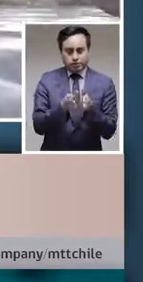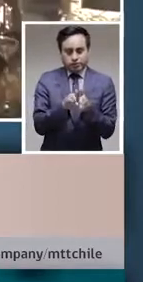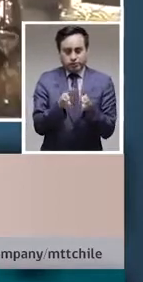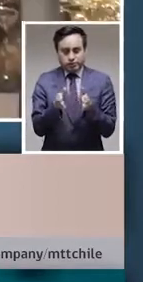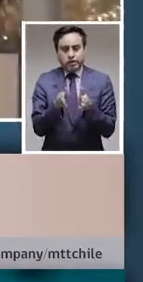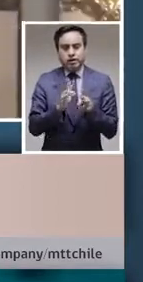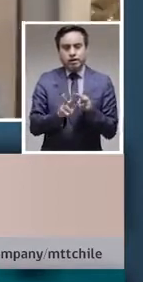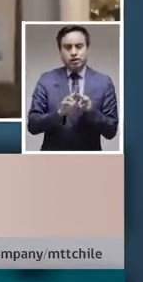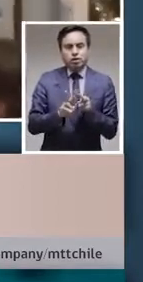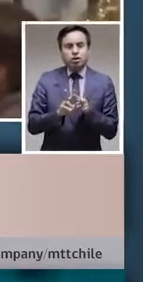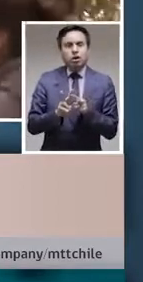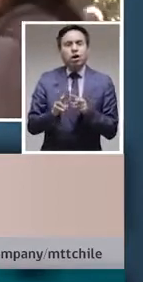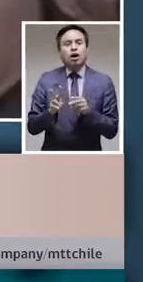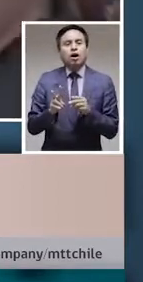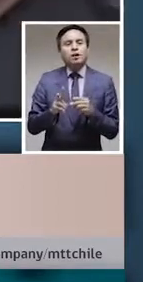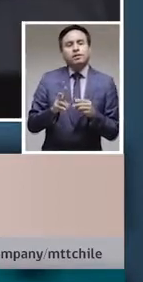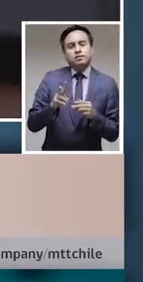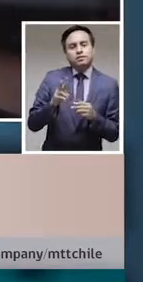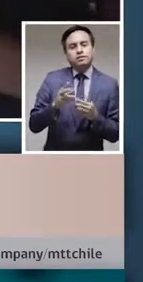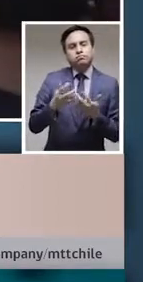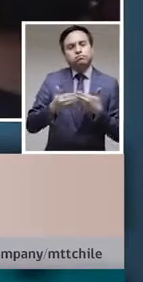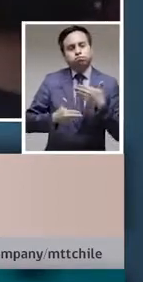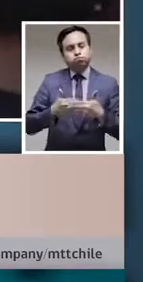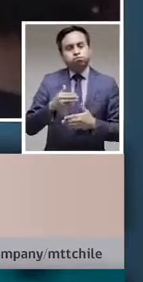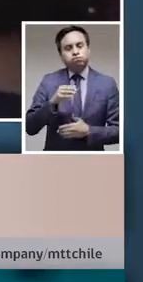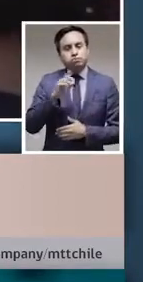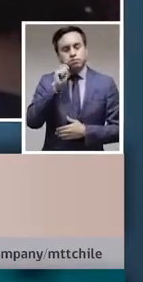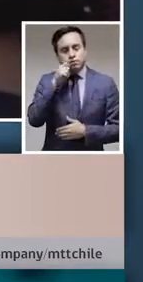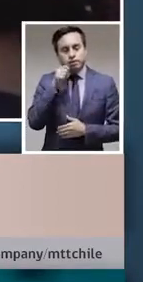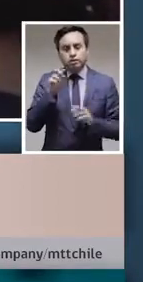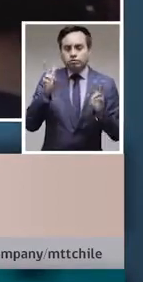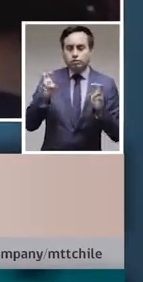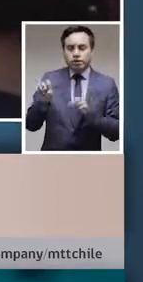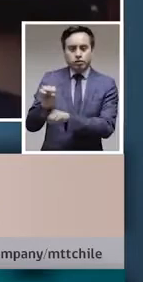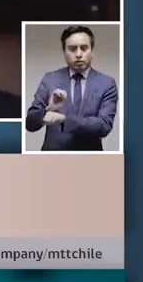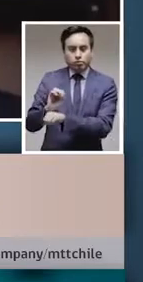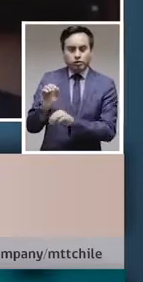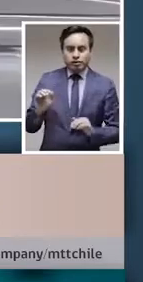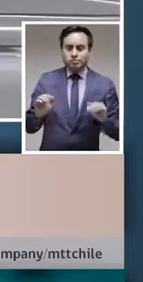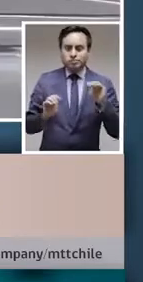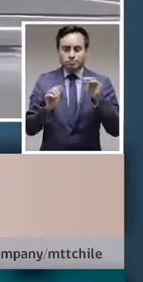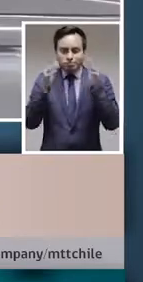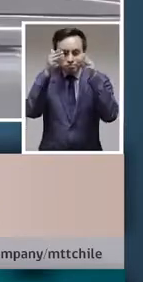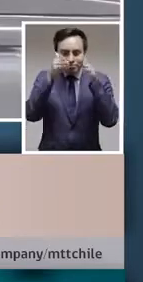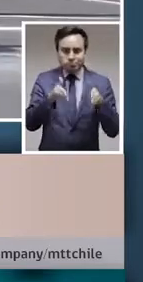para modos no motorizados y transporte sustentable por sobre los automóviles.